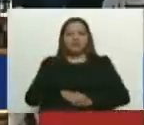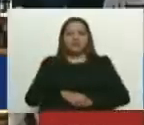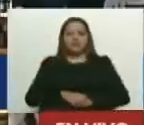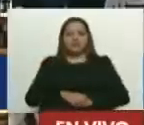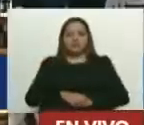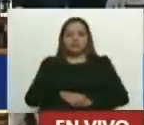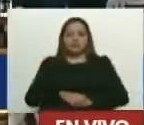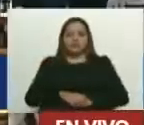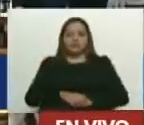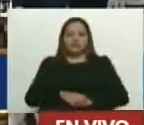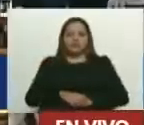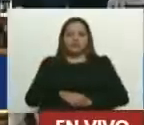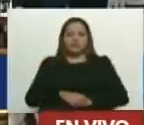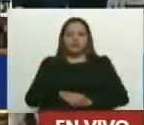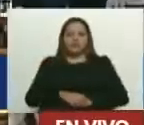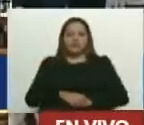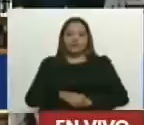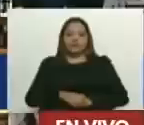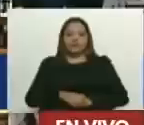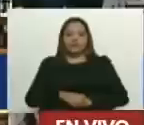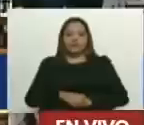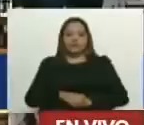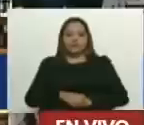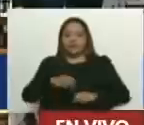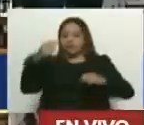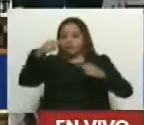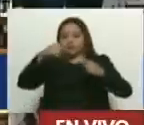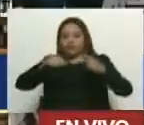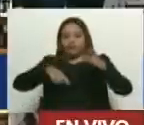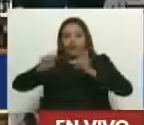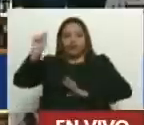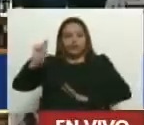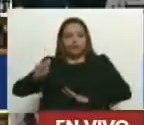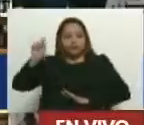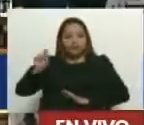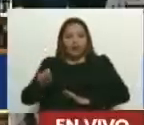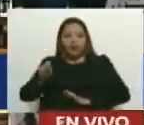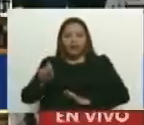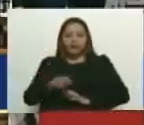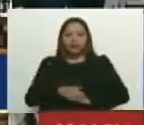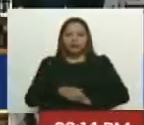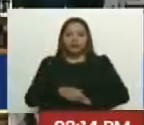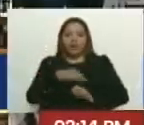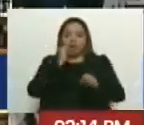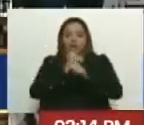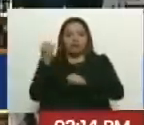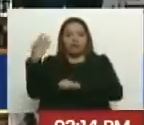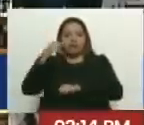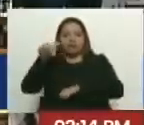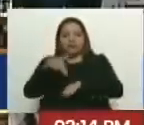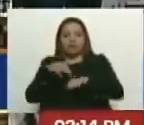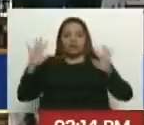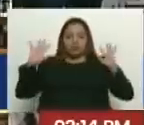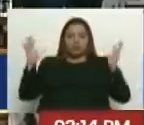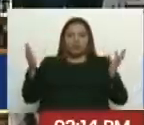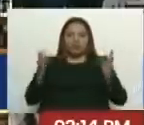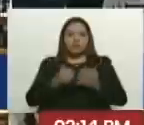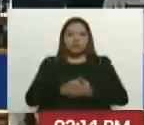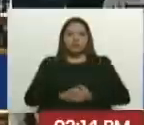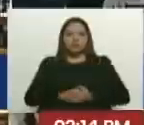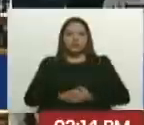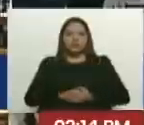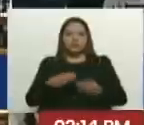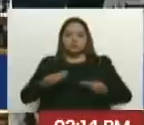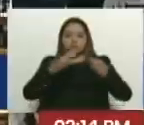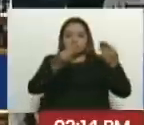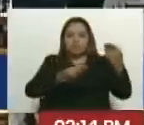la diputada Niloa Delgado, la diputada Mercedes Sánchez, quien además presentó el proyecto de acuerdo.